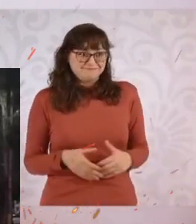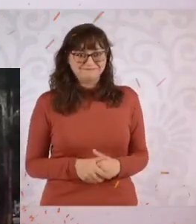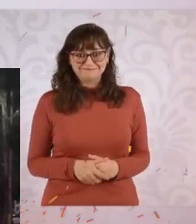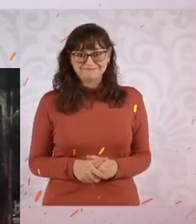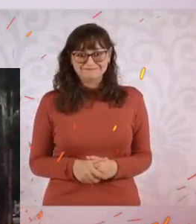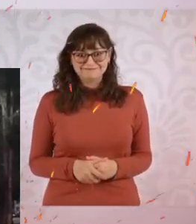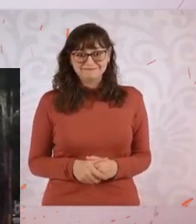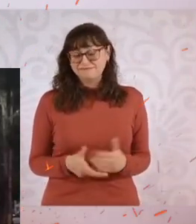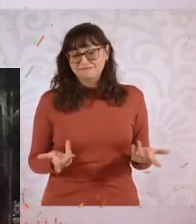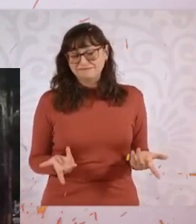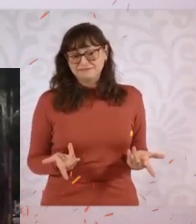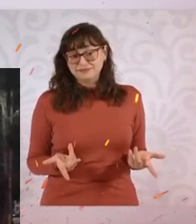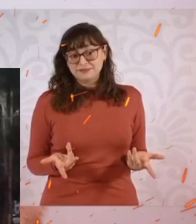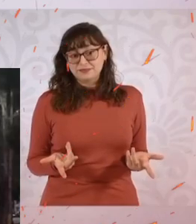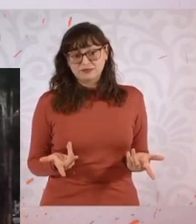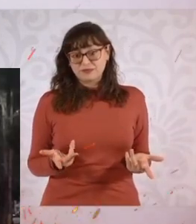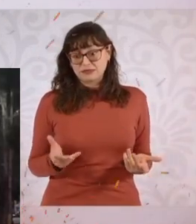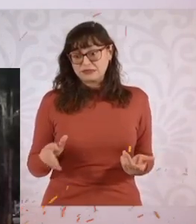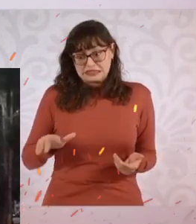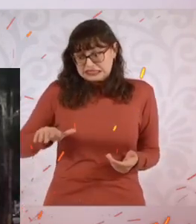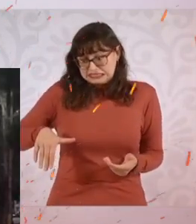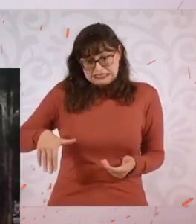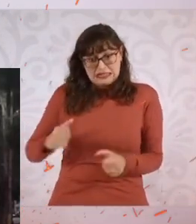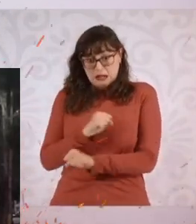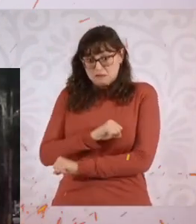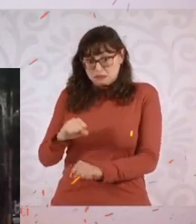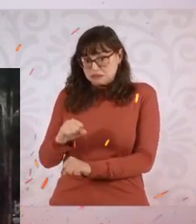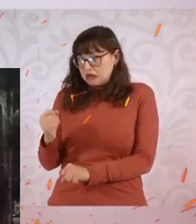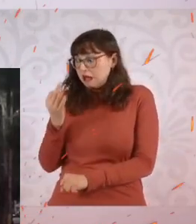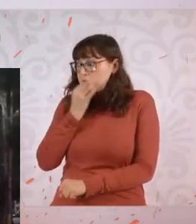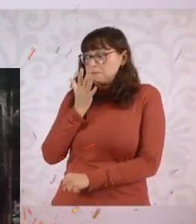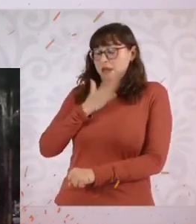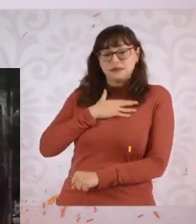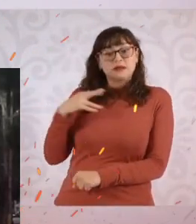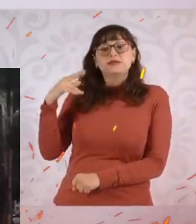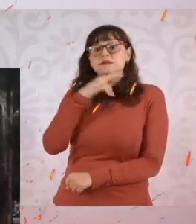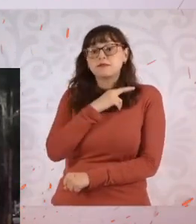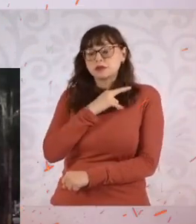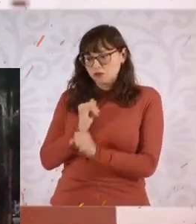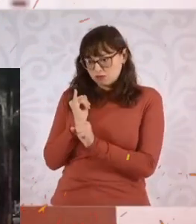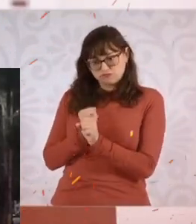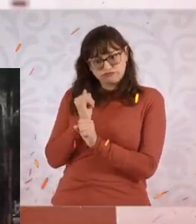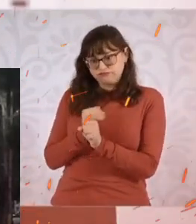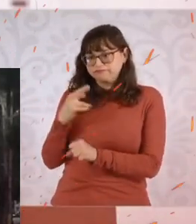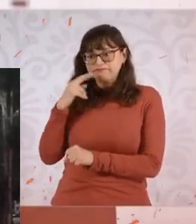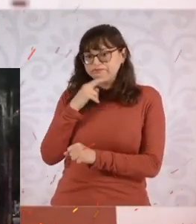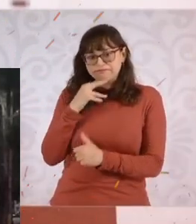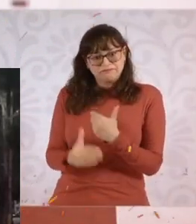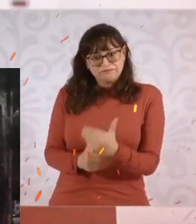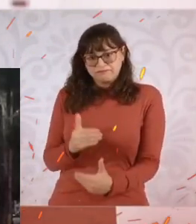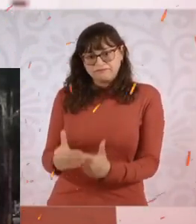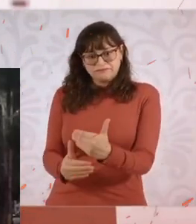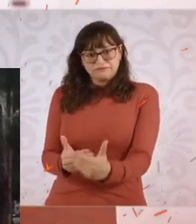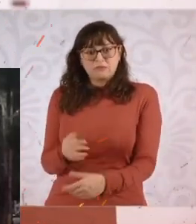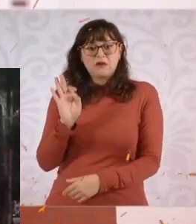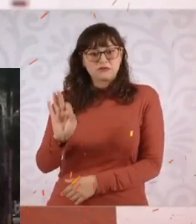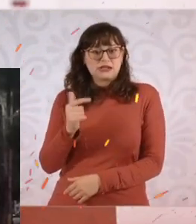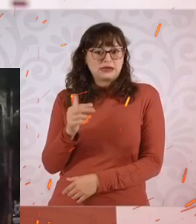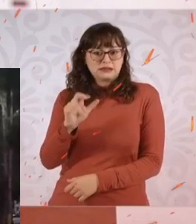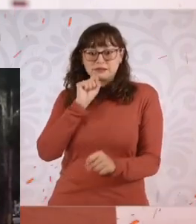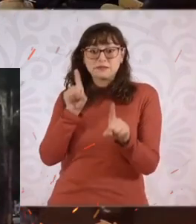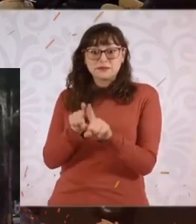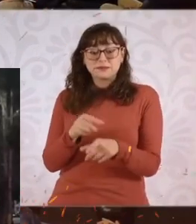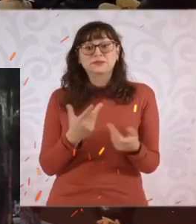que la información y de inmediato Pues el gabinete de seguridad Toma este hecho y de inmediato va a investigar y por supuesto la fiscalía general de la